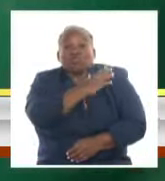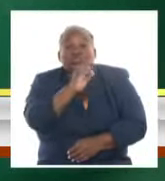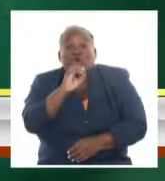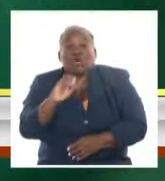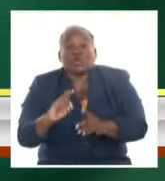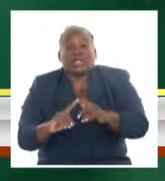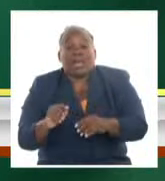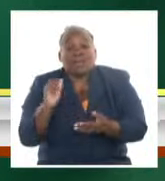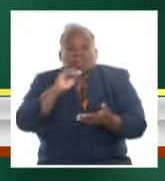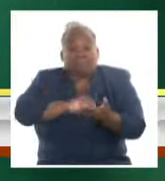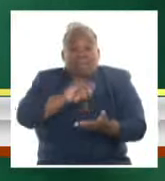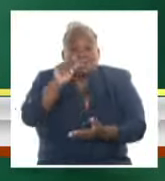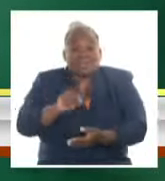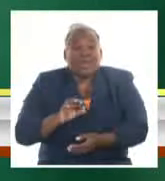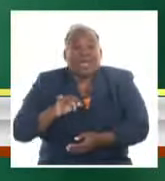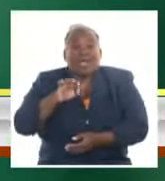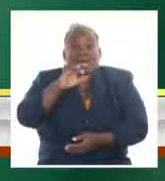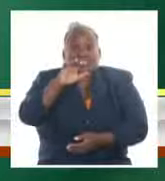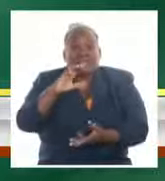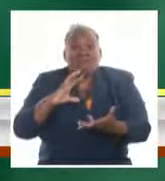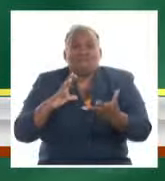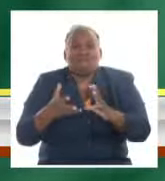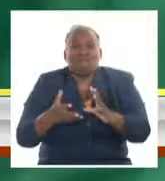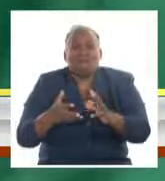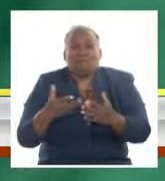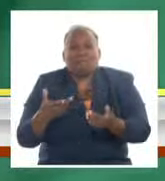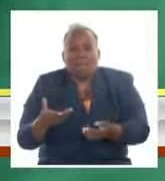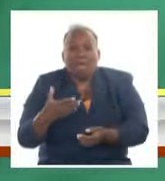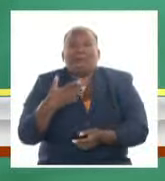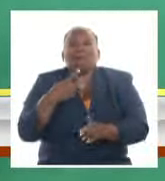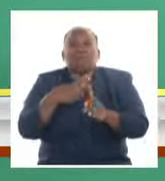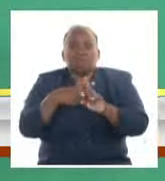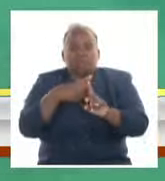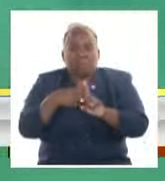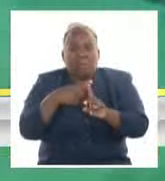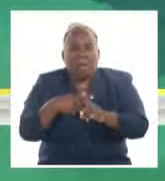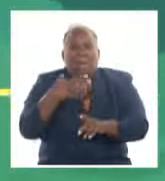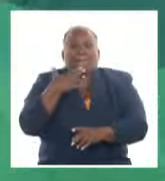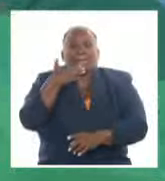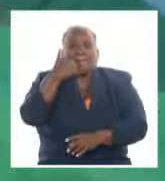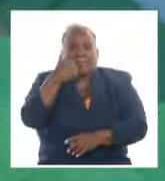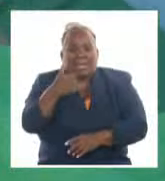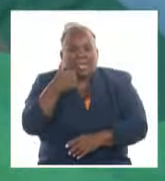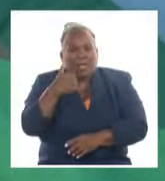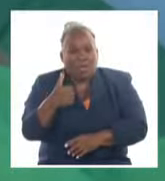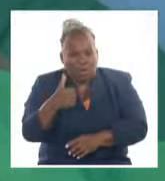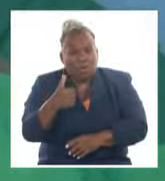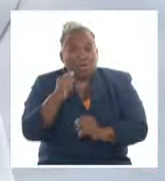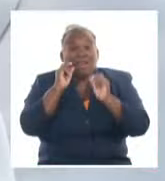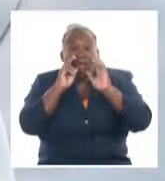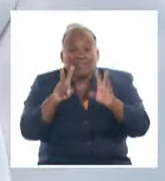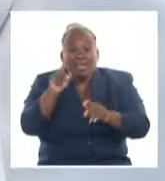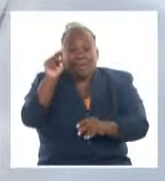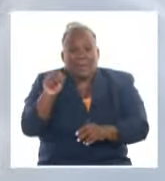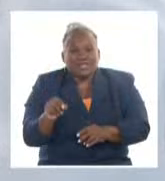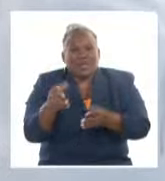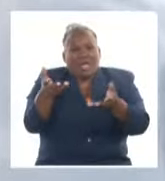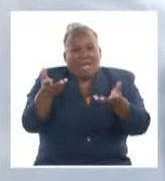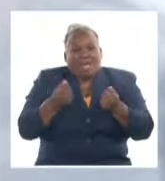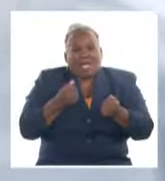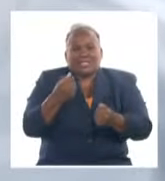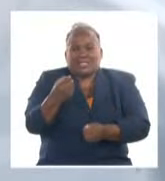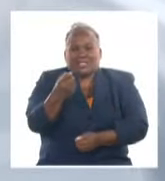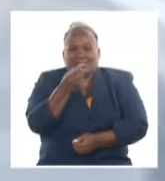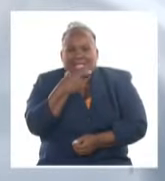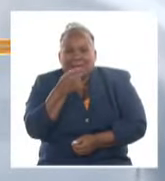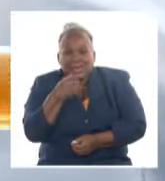cáncer. La modalidad terapéutica tiene impacto positivo en la mejora de la calidad de vida de quienes la reciben. Algo novedoso, pero muy